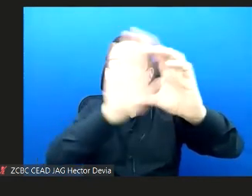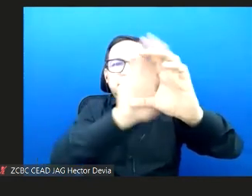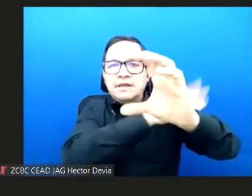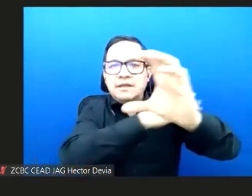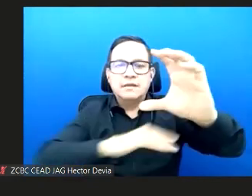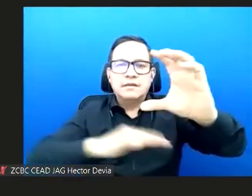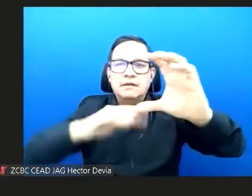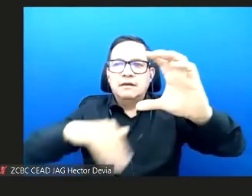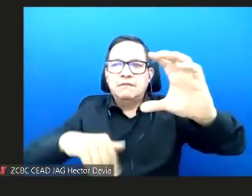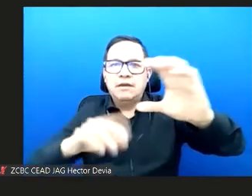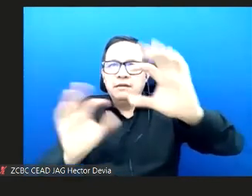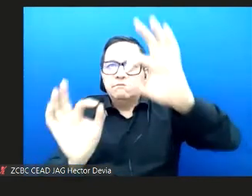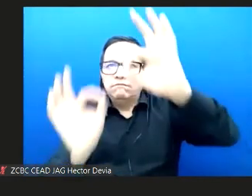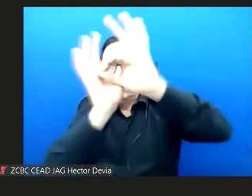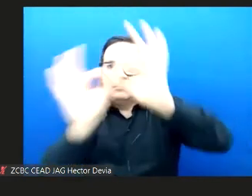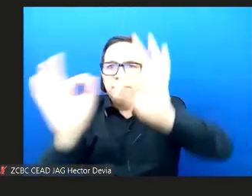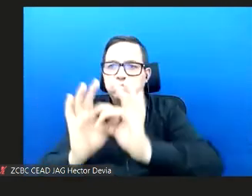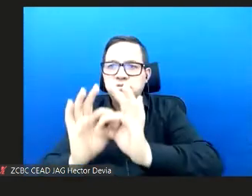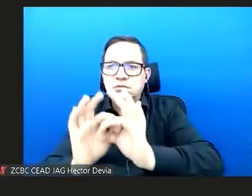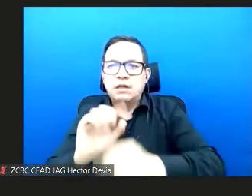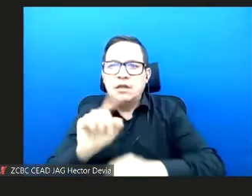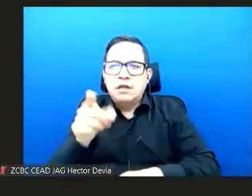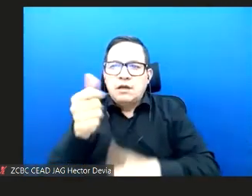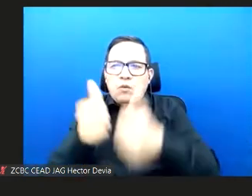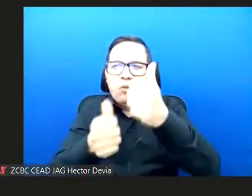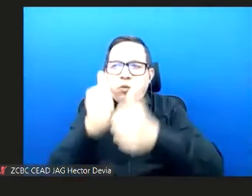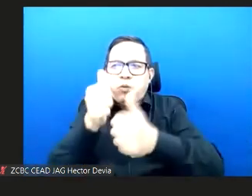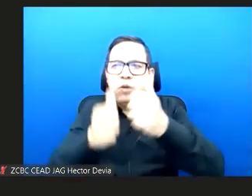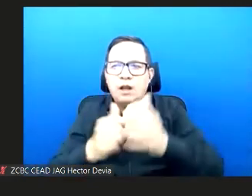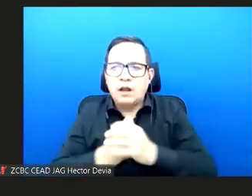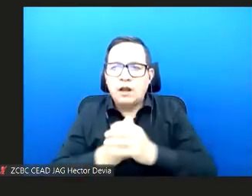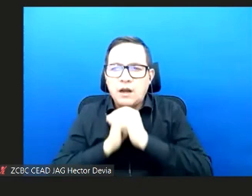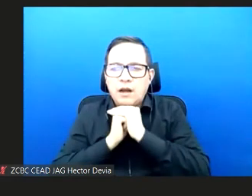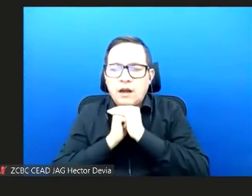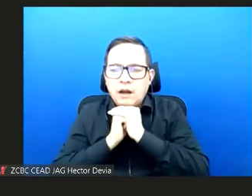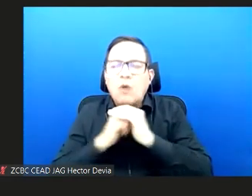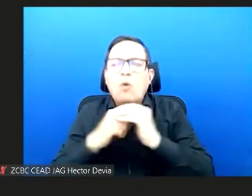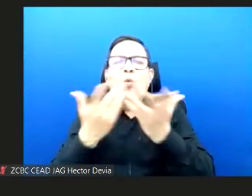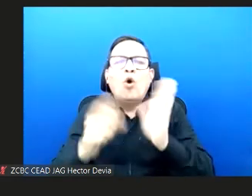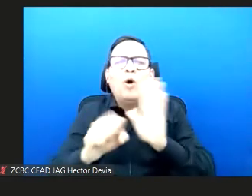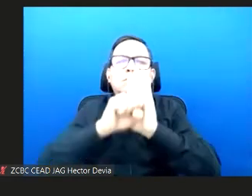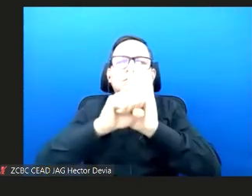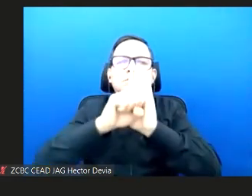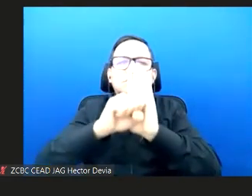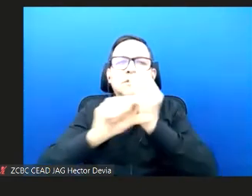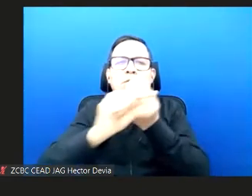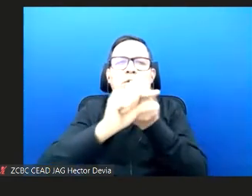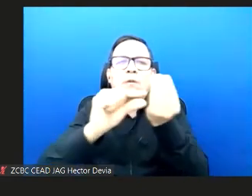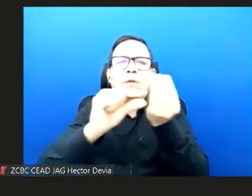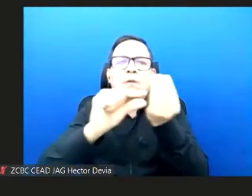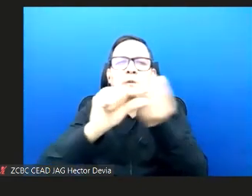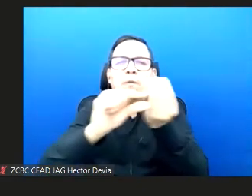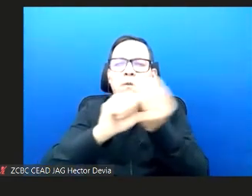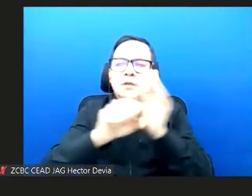intersecciones. ¿Qué operación estamos utilizando ahí? ¿Listo? ¿Cómo representamos este diagrama?